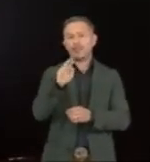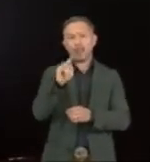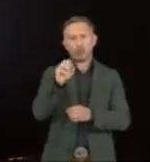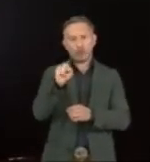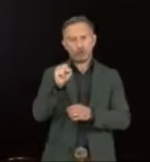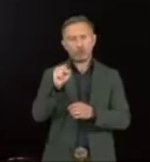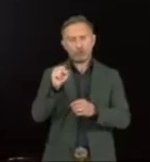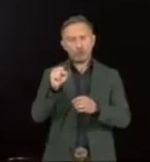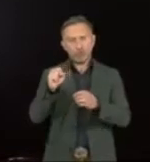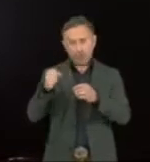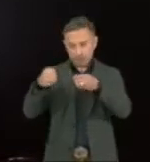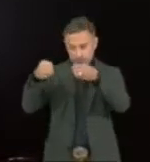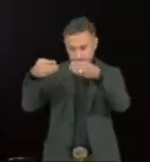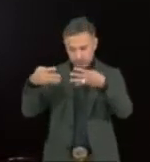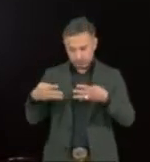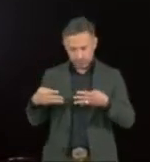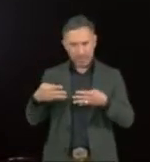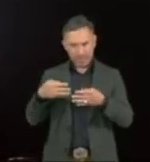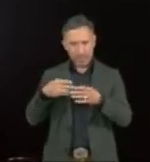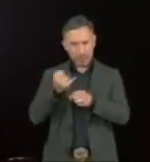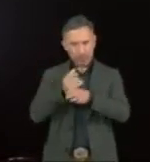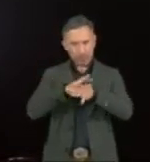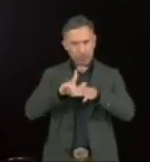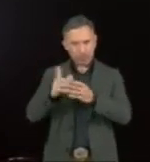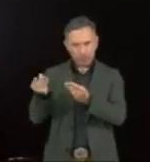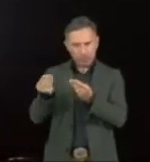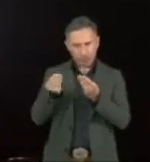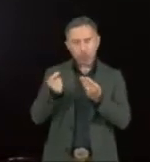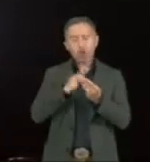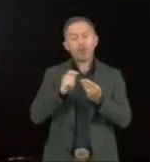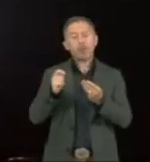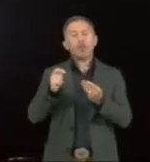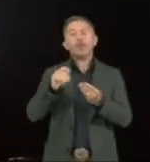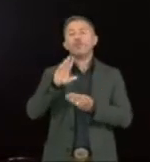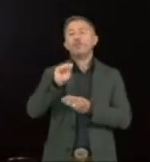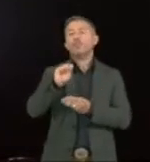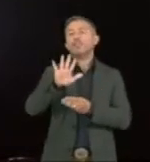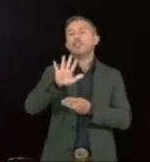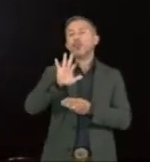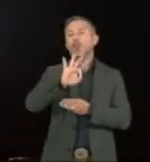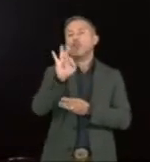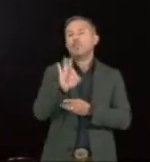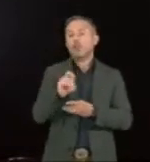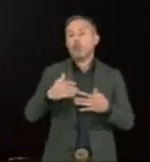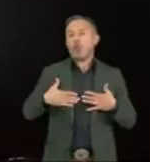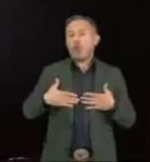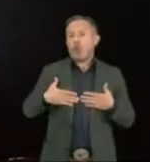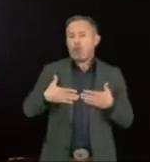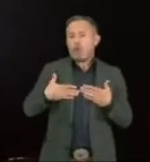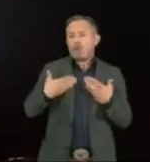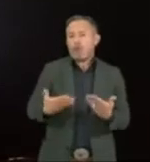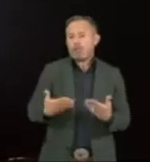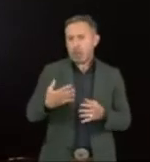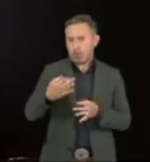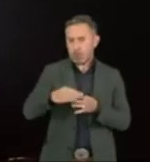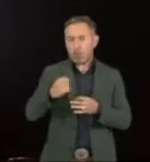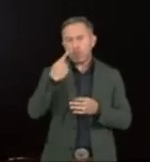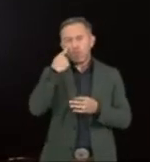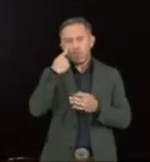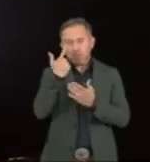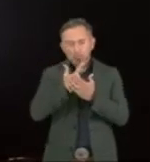información recibida y con un nivel de confianza de al menos 95 por ciento se estima lo siguiente la